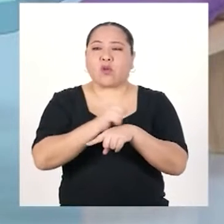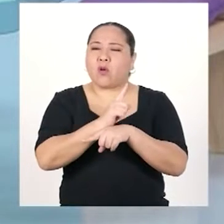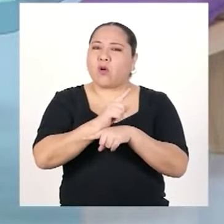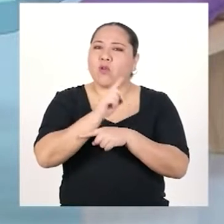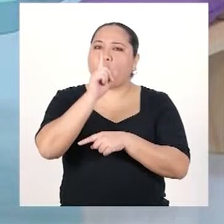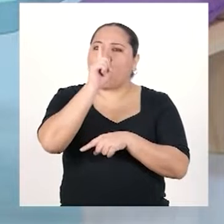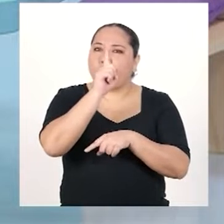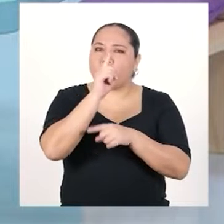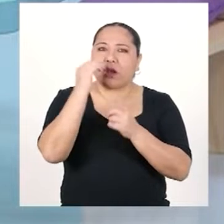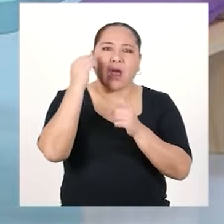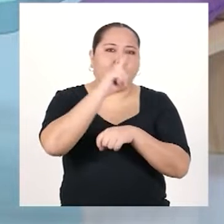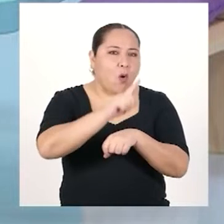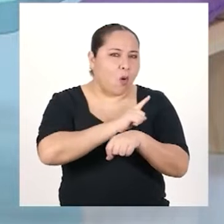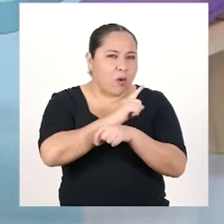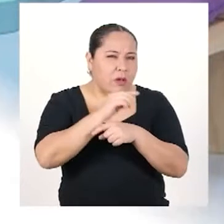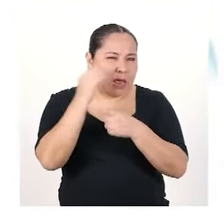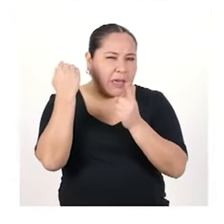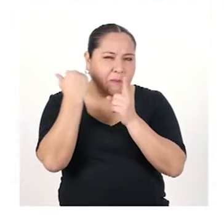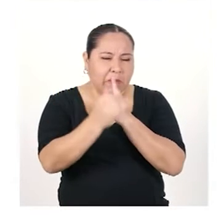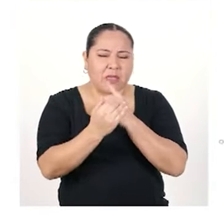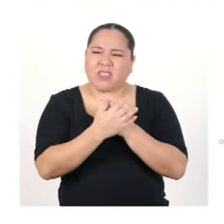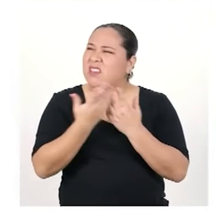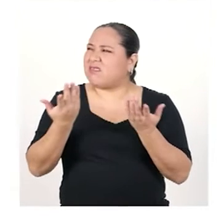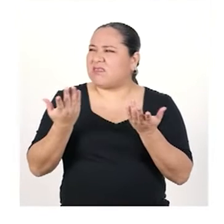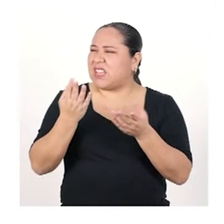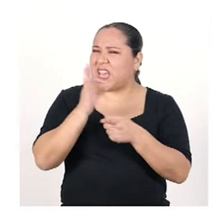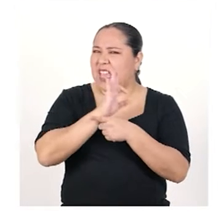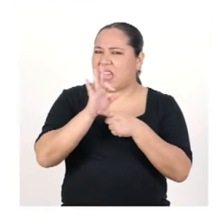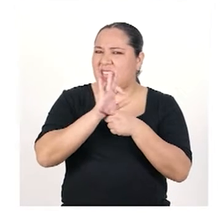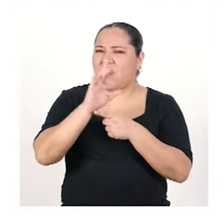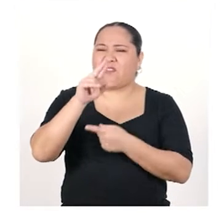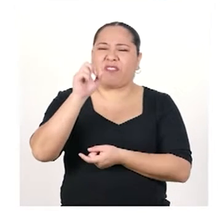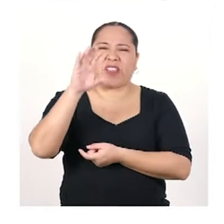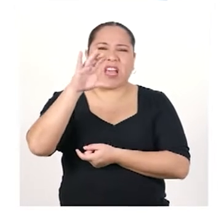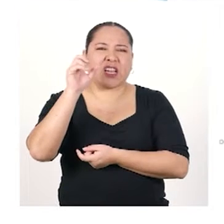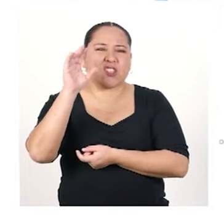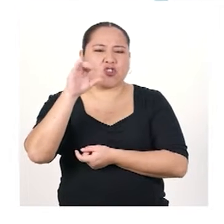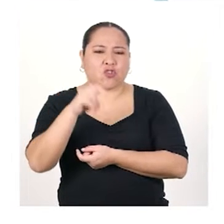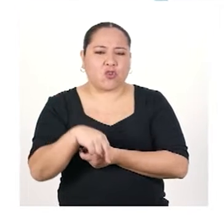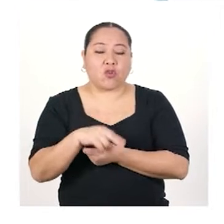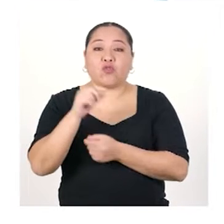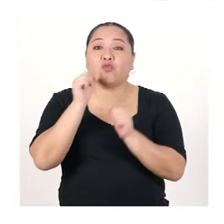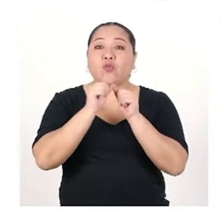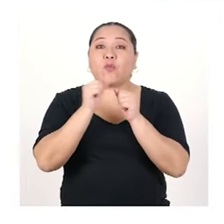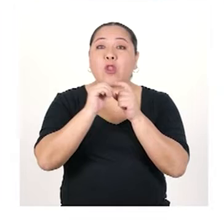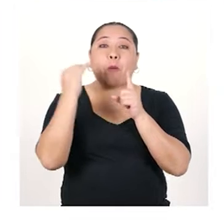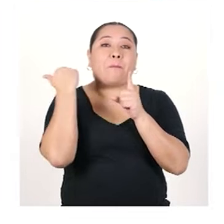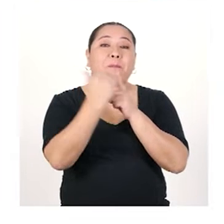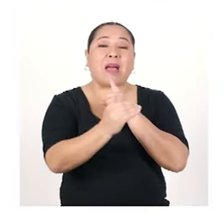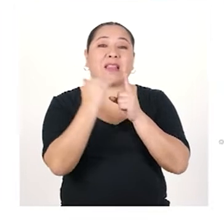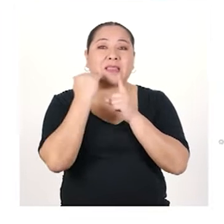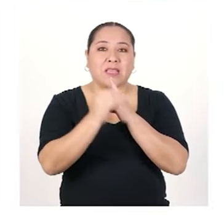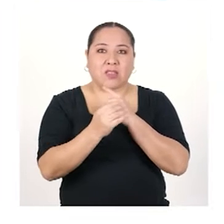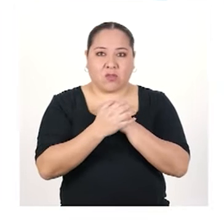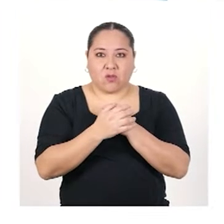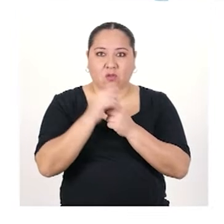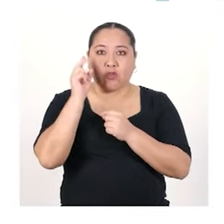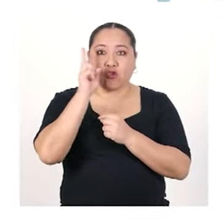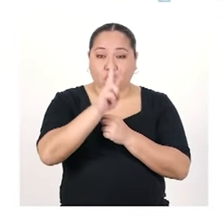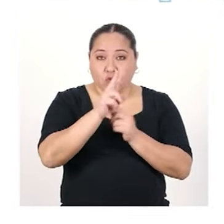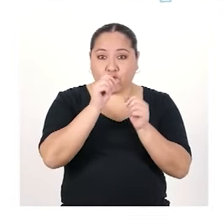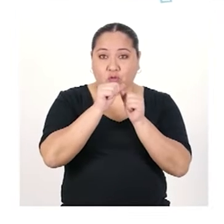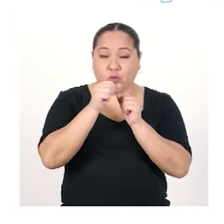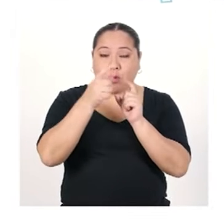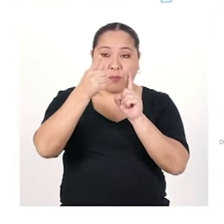son exactamente las fracciones? La fracción es aquel número fraccionario que presenta sus dos términos